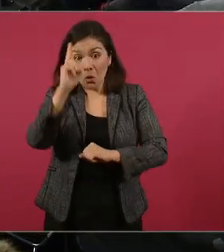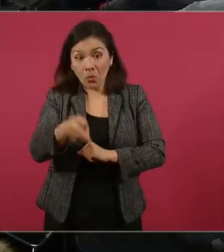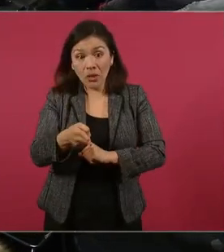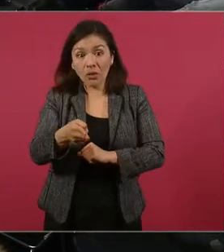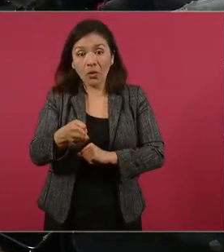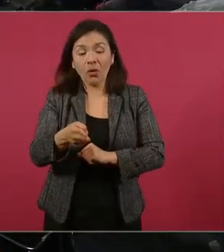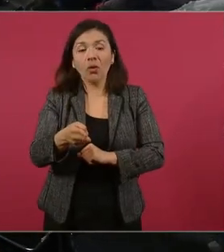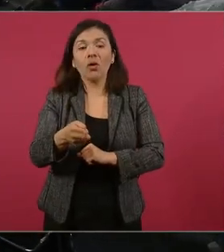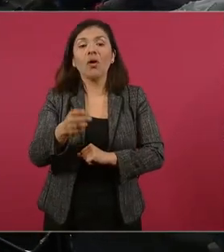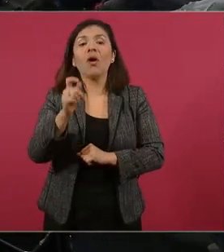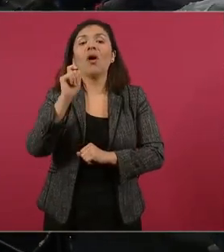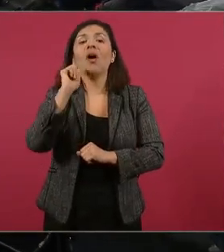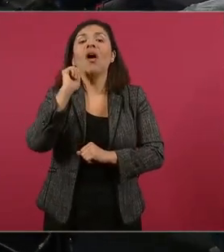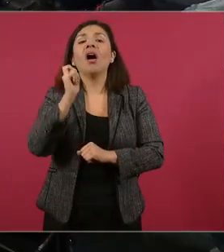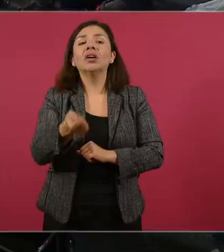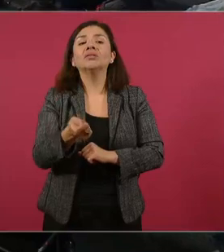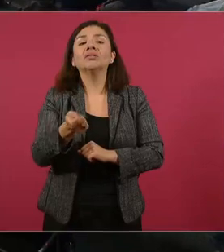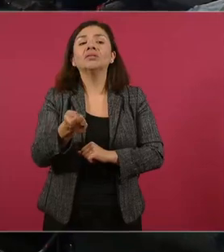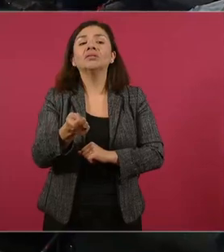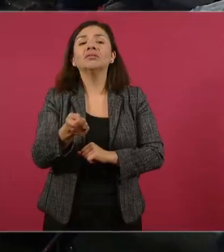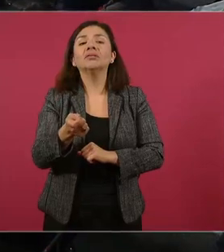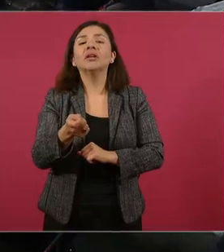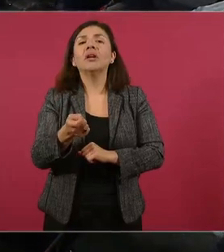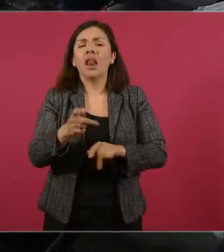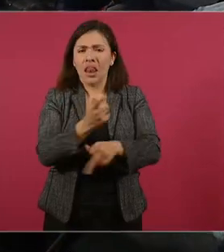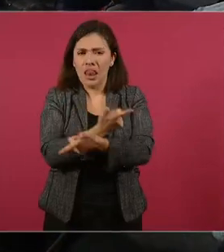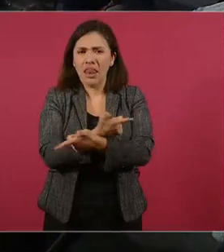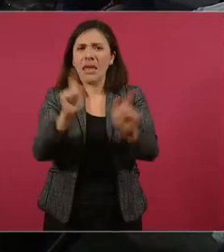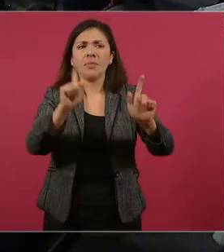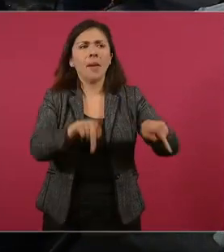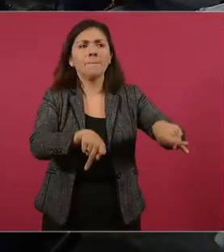era ir en contra del libre comercio,